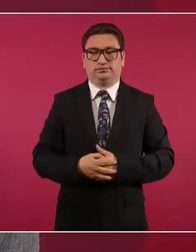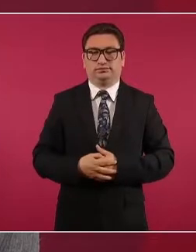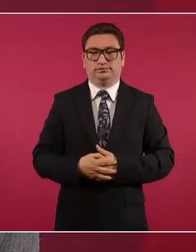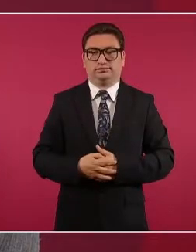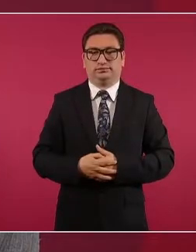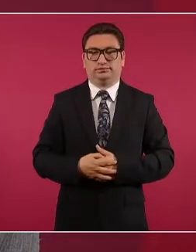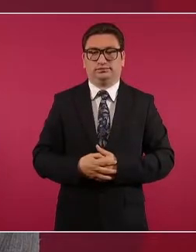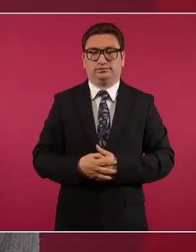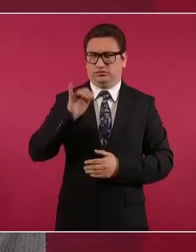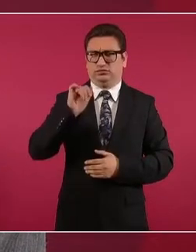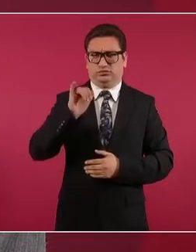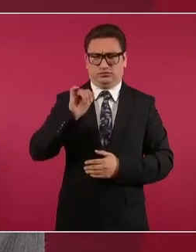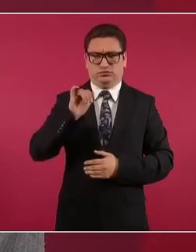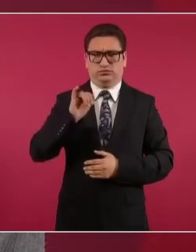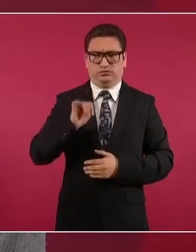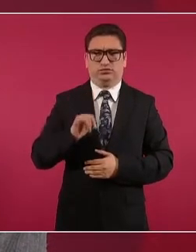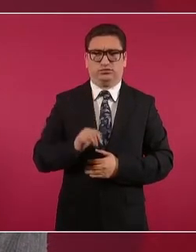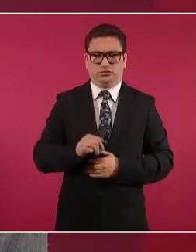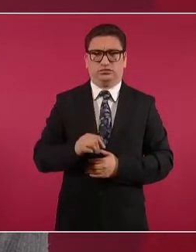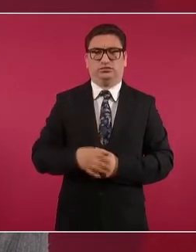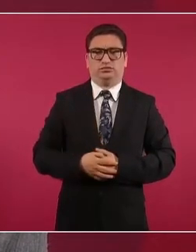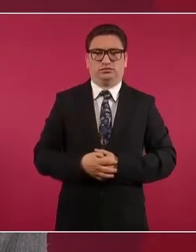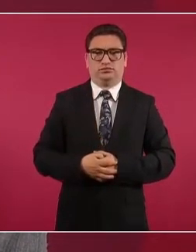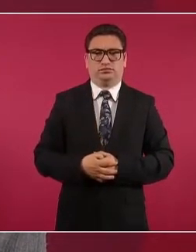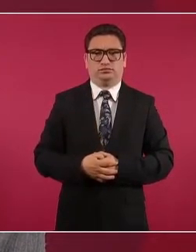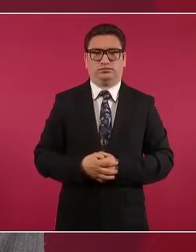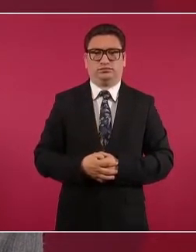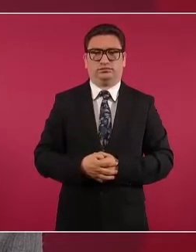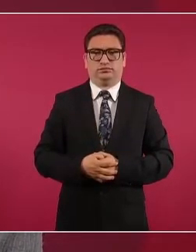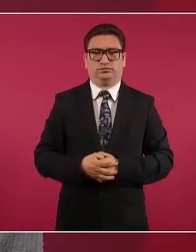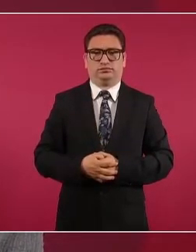Y sí, tiene que haber